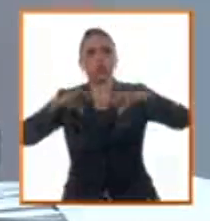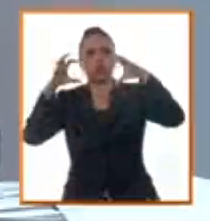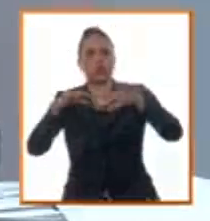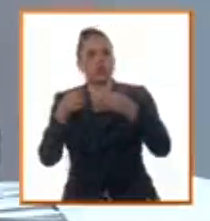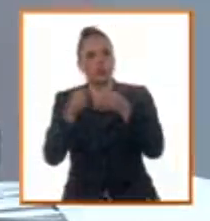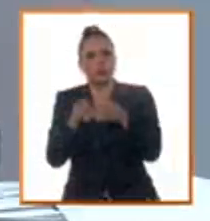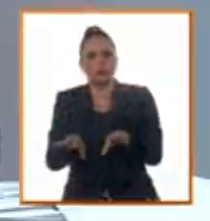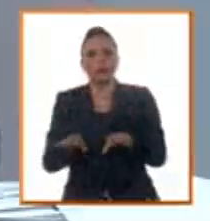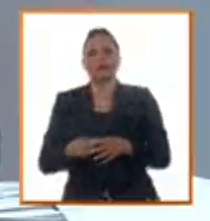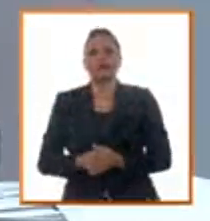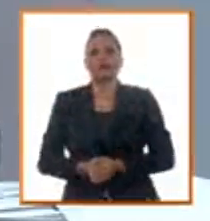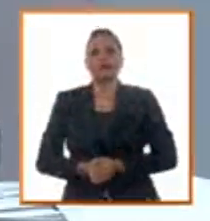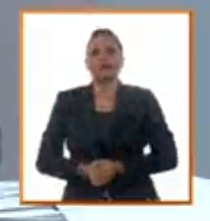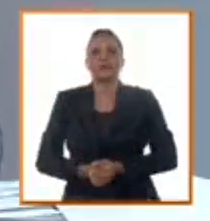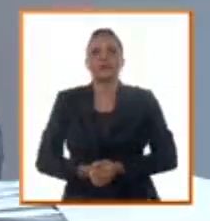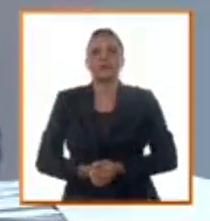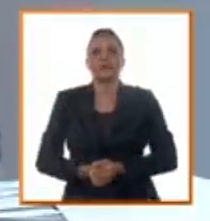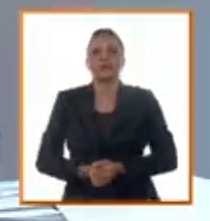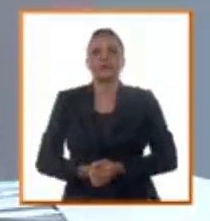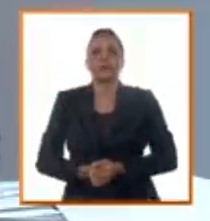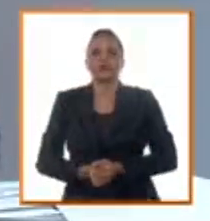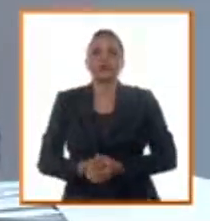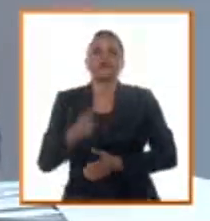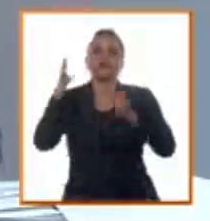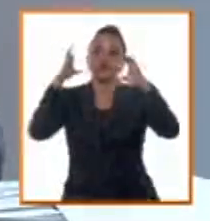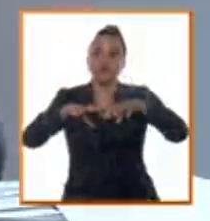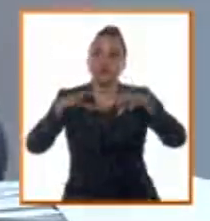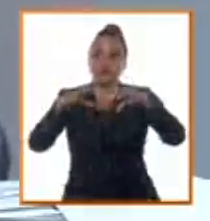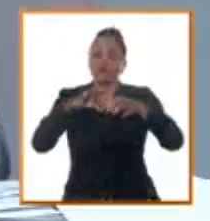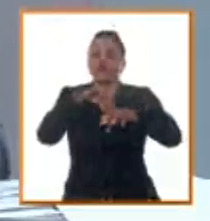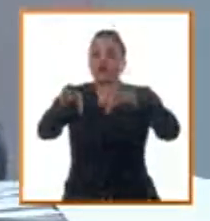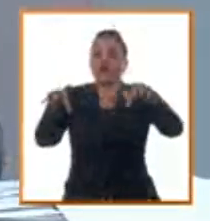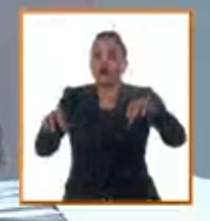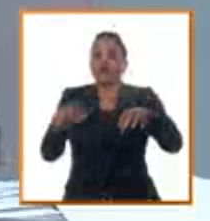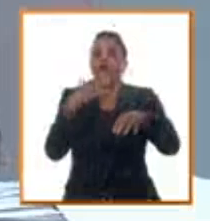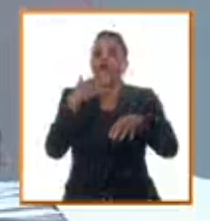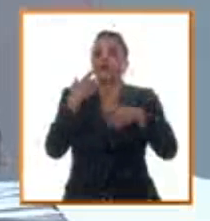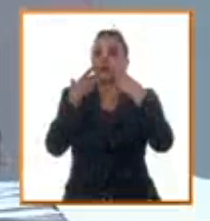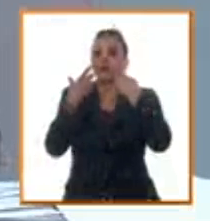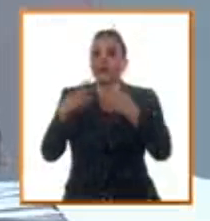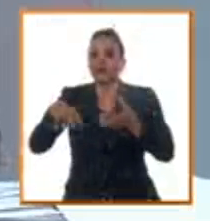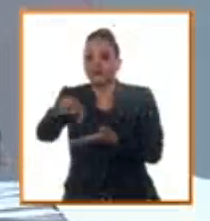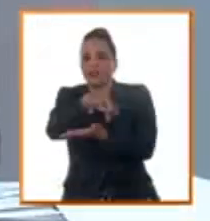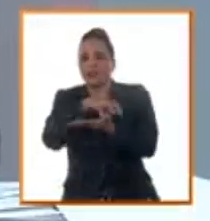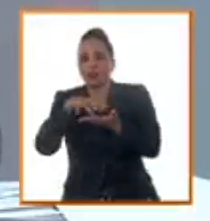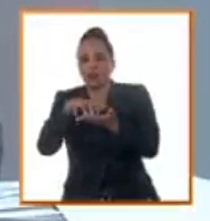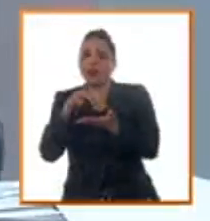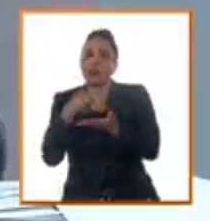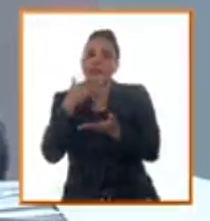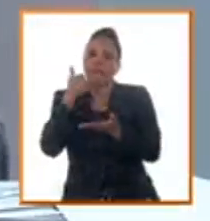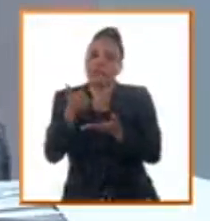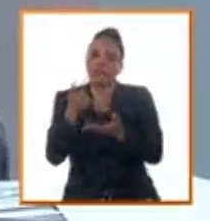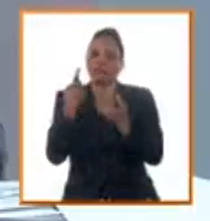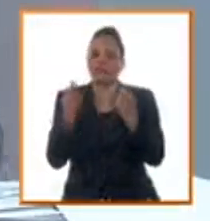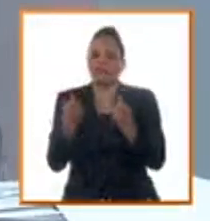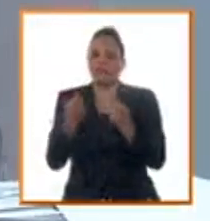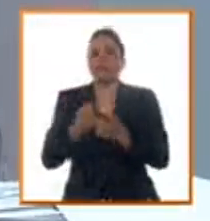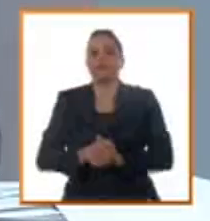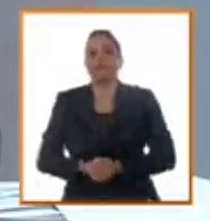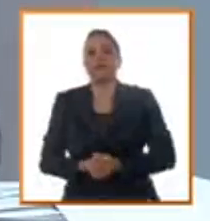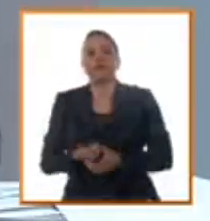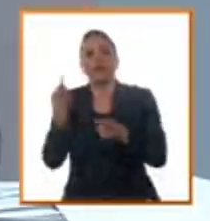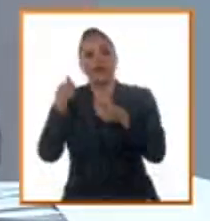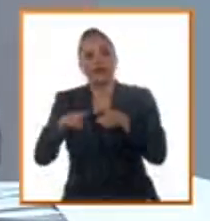el sistema de recursos hidráulicos, nos llovió donde más falta nos hacía. O sea, hubo un nivel importante de recuperación de la presa Faustino Pérez, de otras